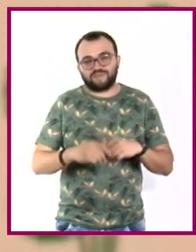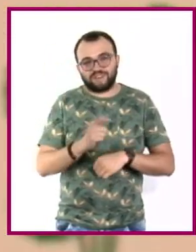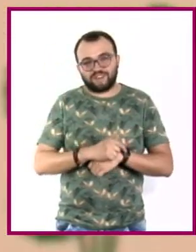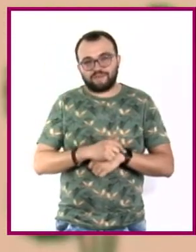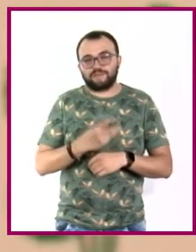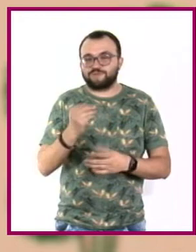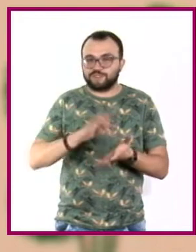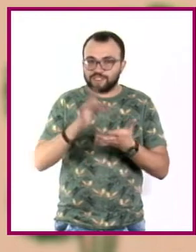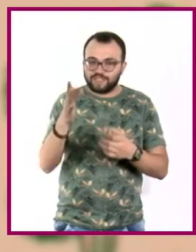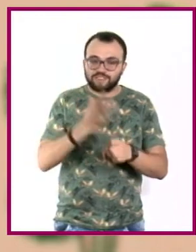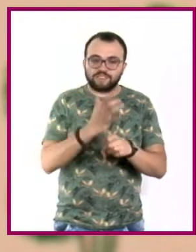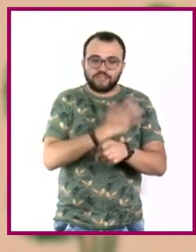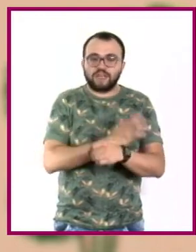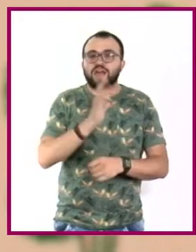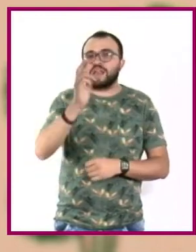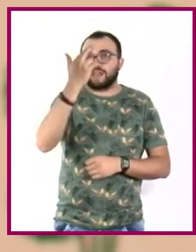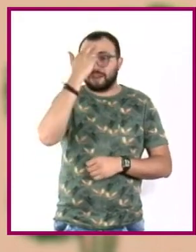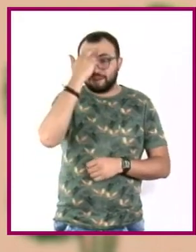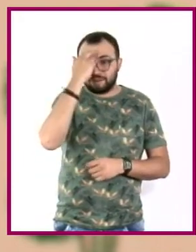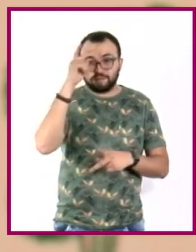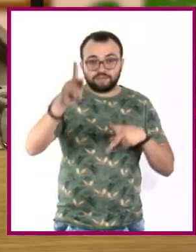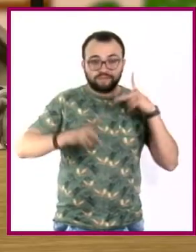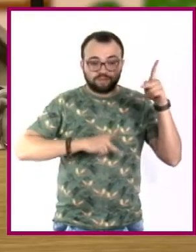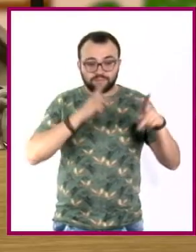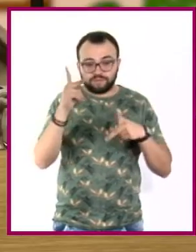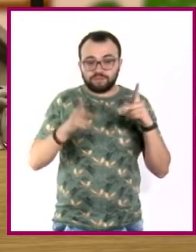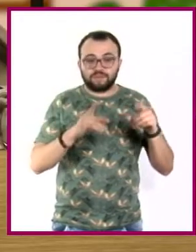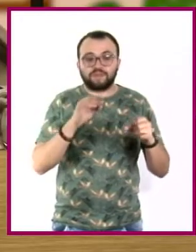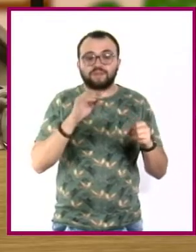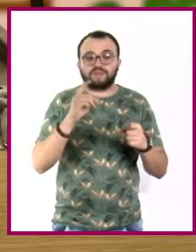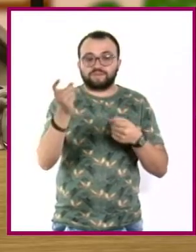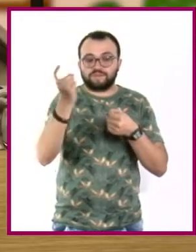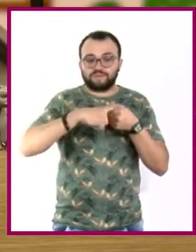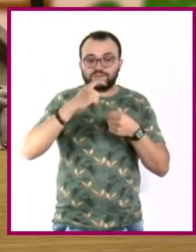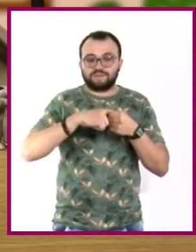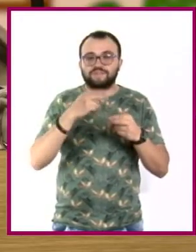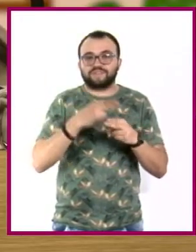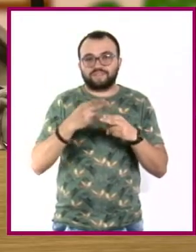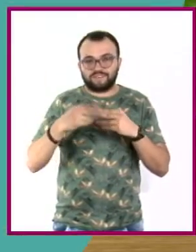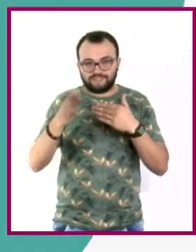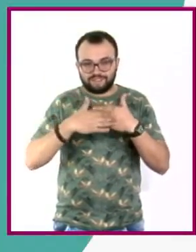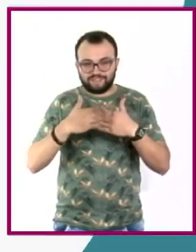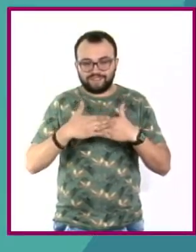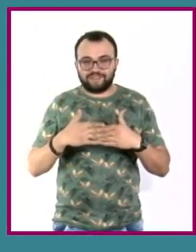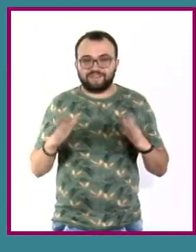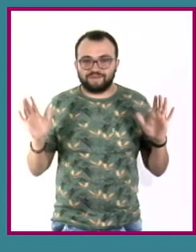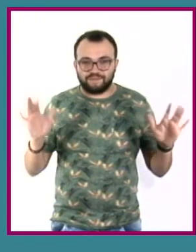acompañarnos y recuerden visitar nuestras redes sociales. ¡Hasta la próxima!